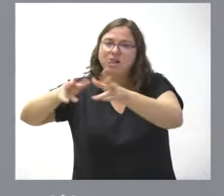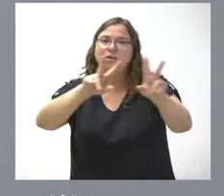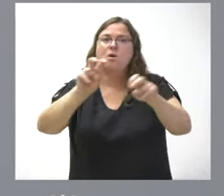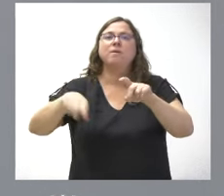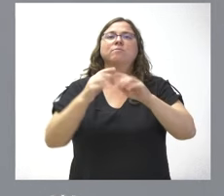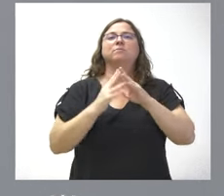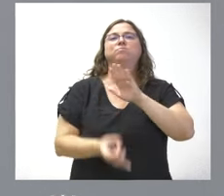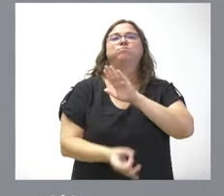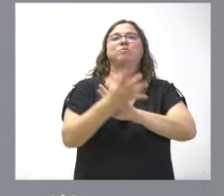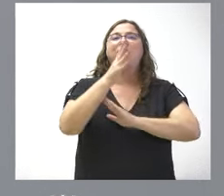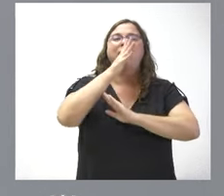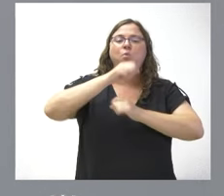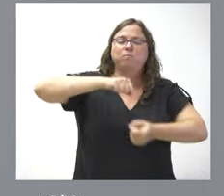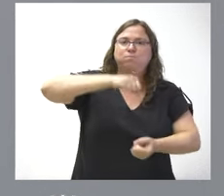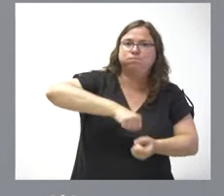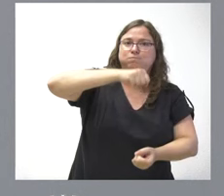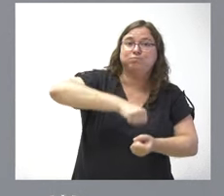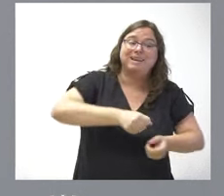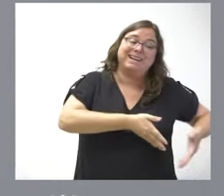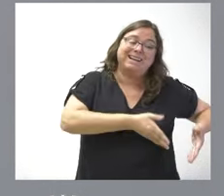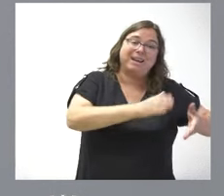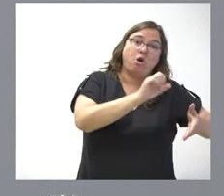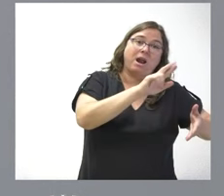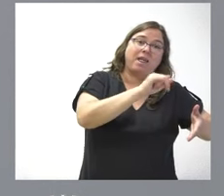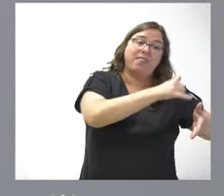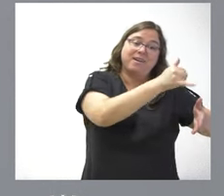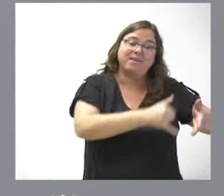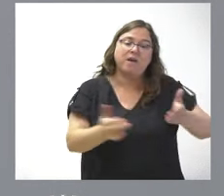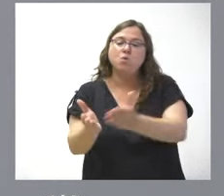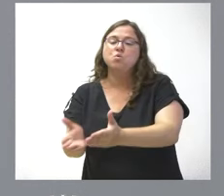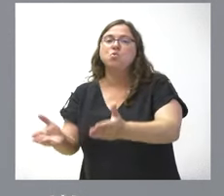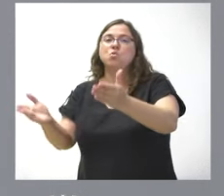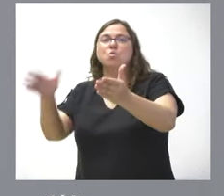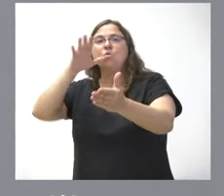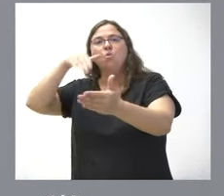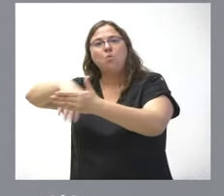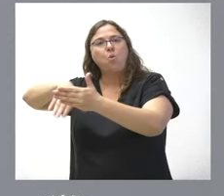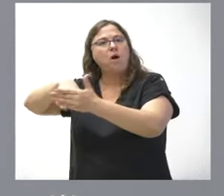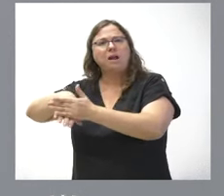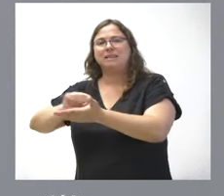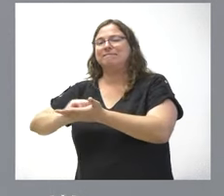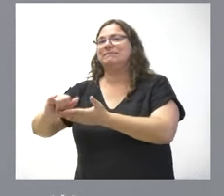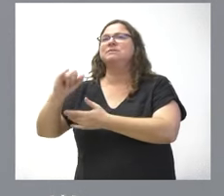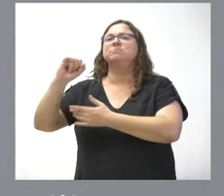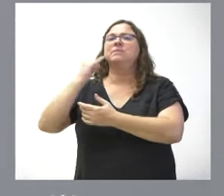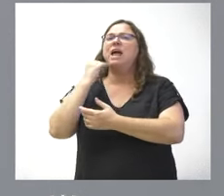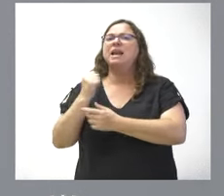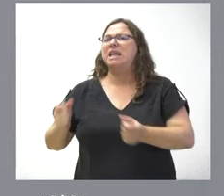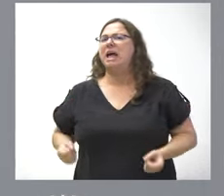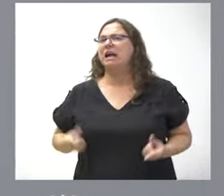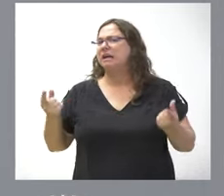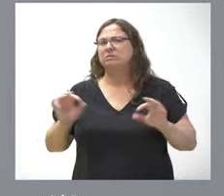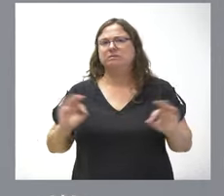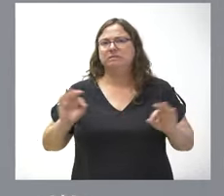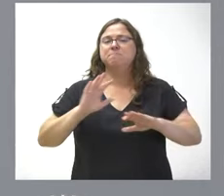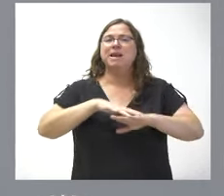infraestructura de bombeo de agua desde el río arlanza hasta una balsa de acumulación sin coste energético para la mayor parte